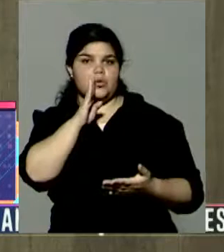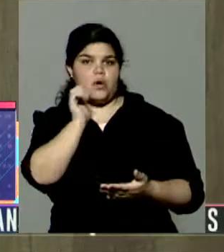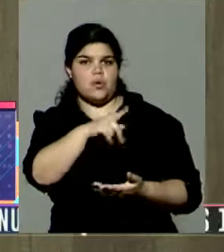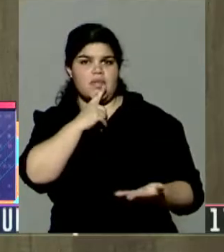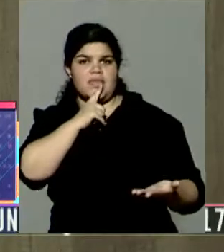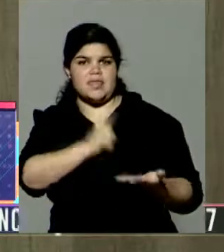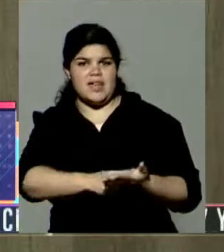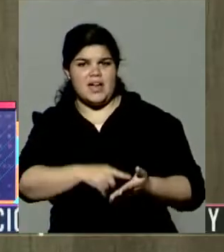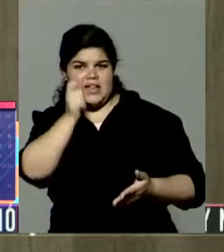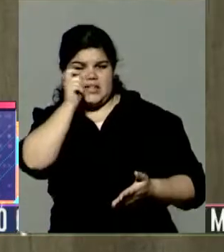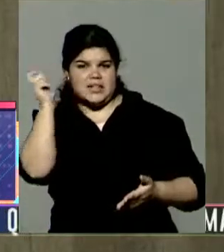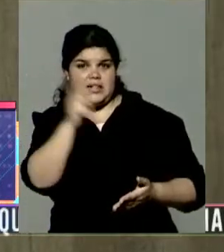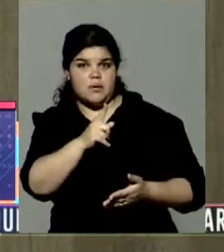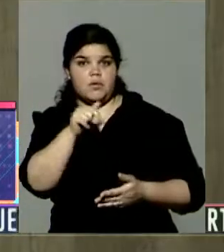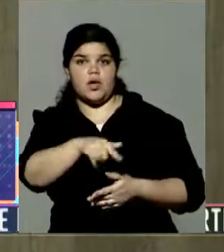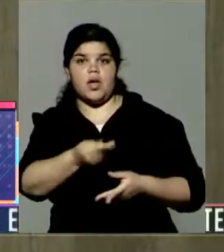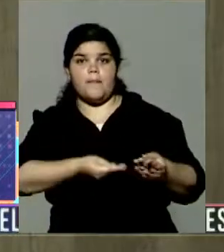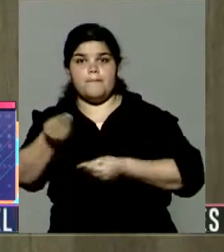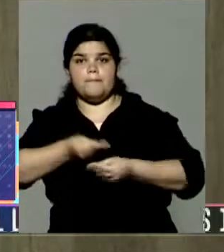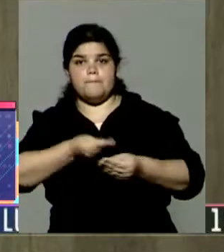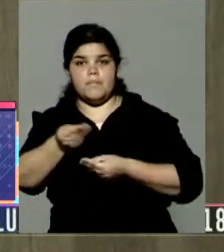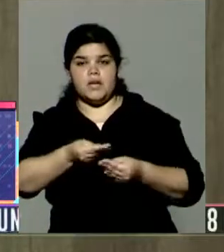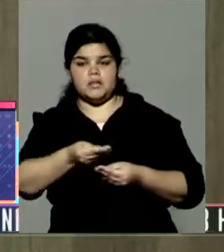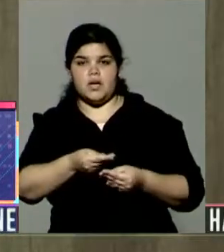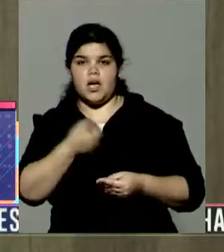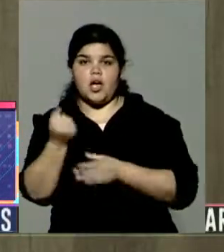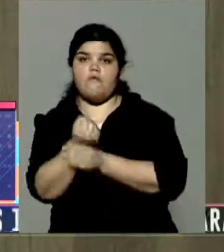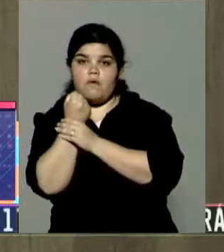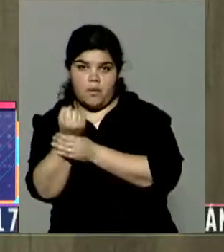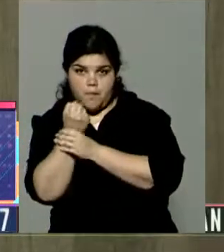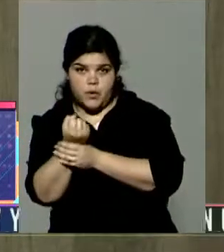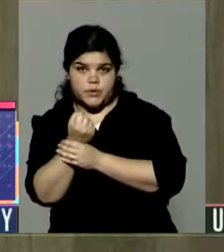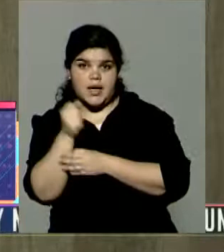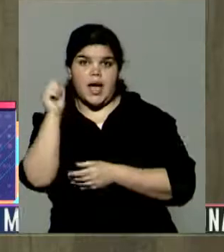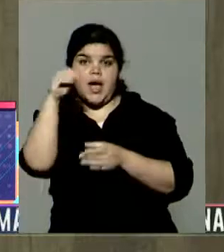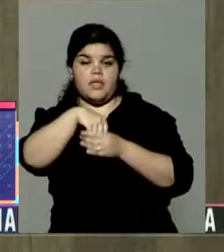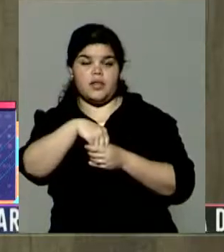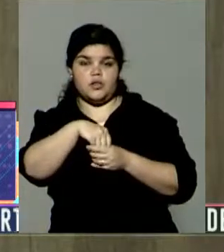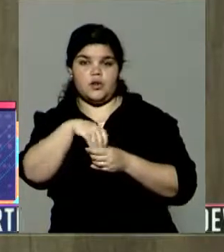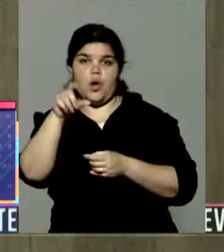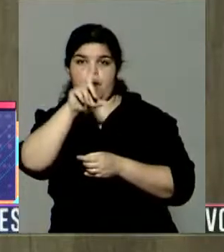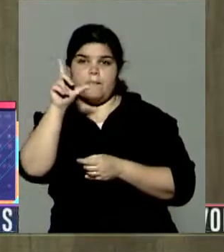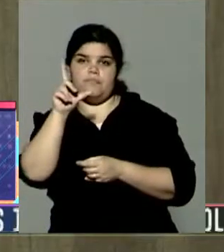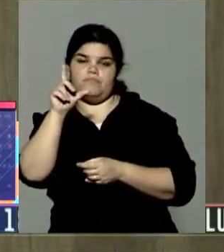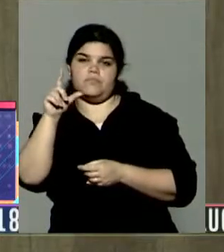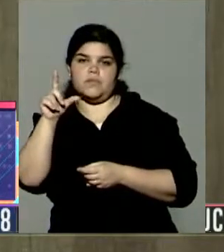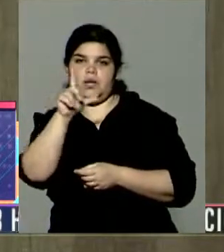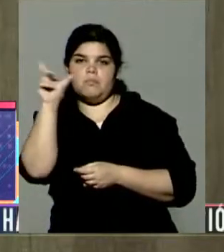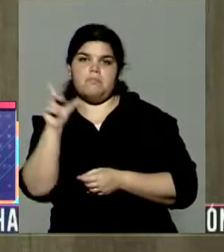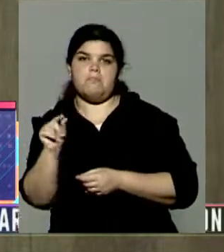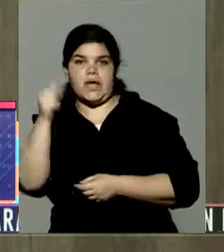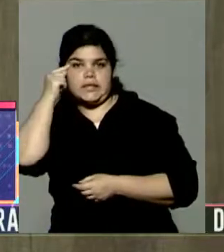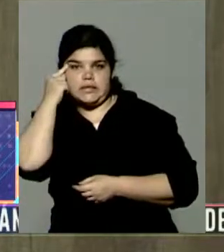con una empresaria de una multinacional de ese país asiático, y evidentemente empezaron los